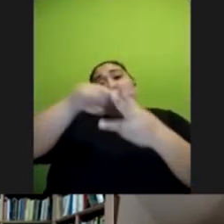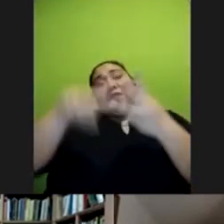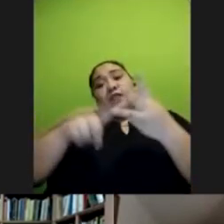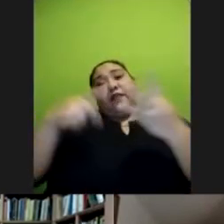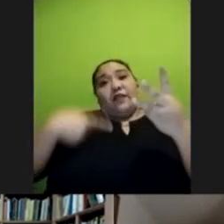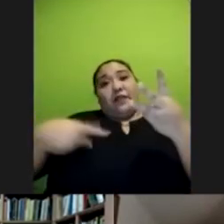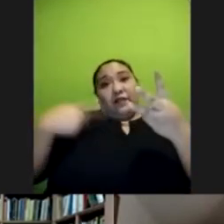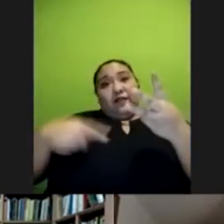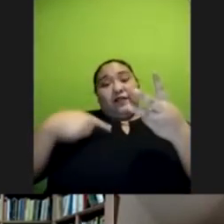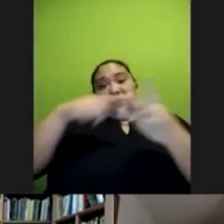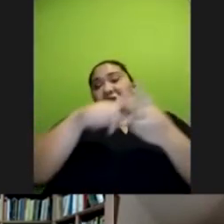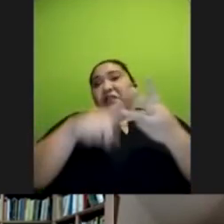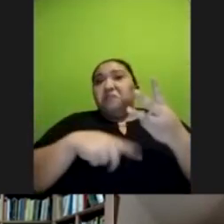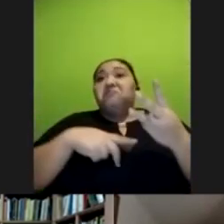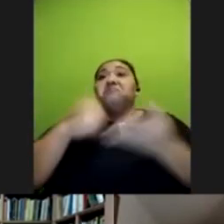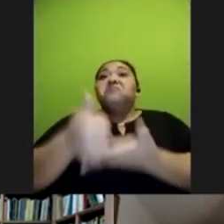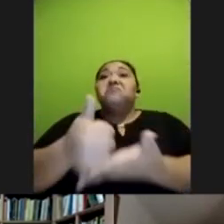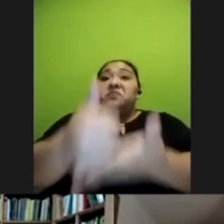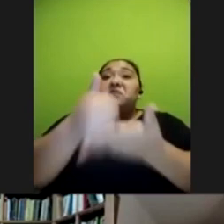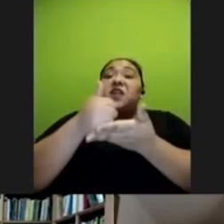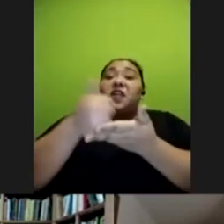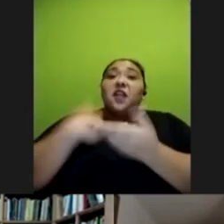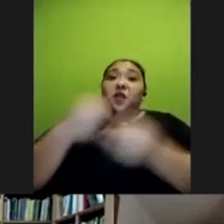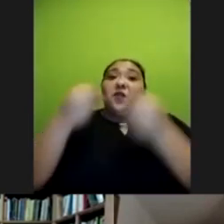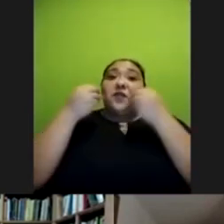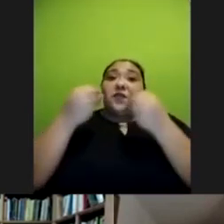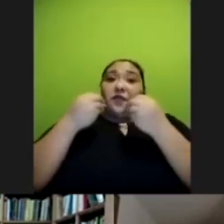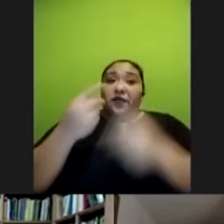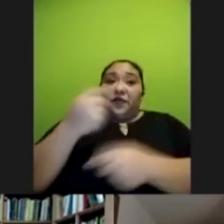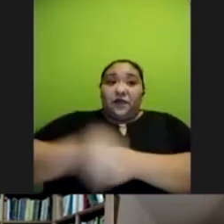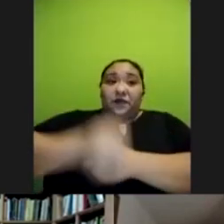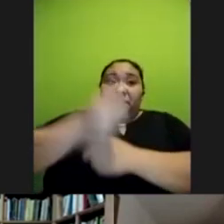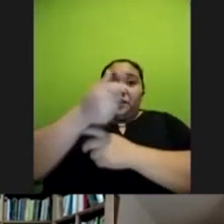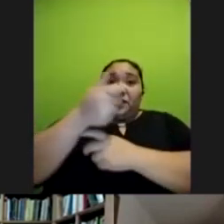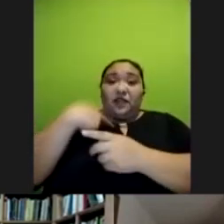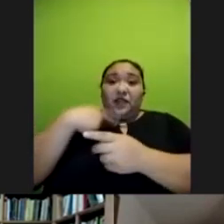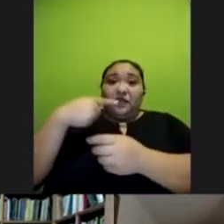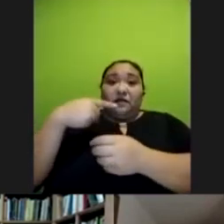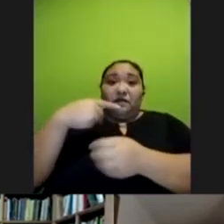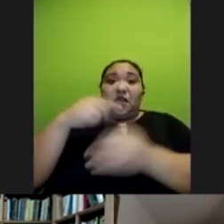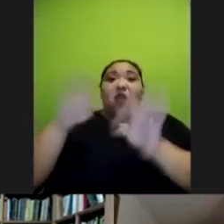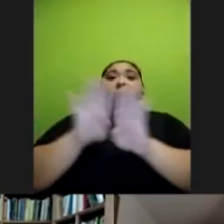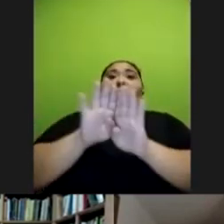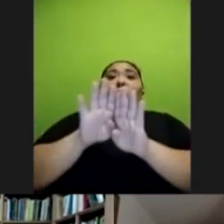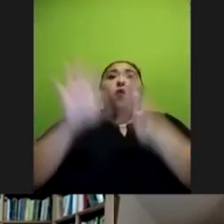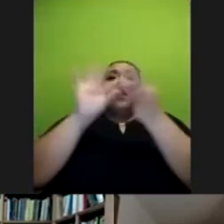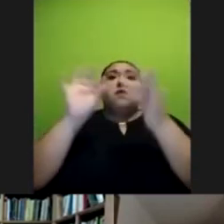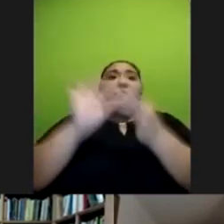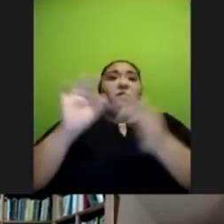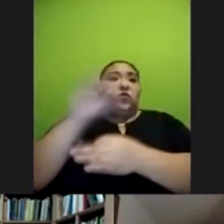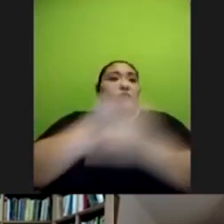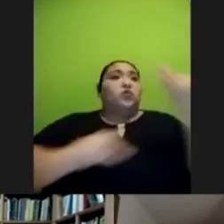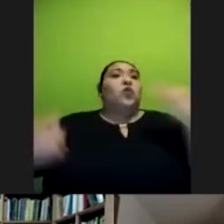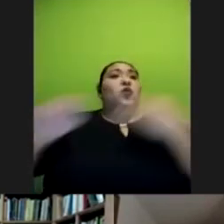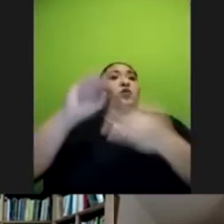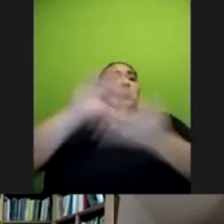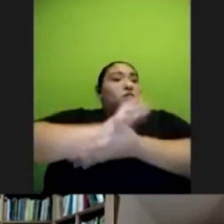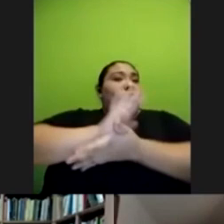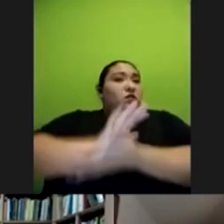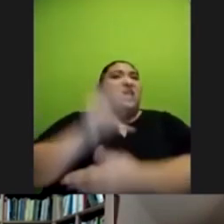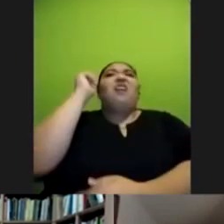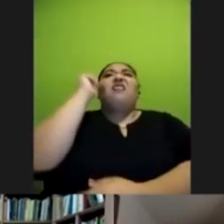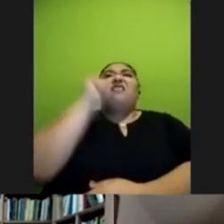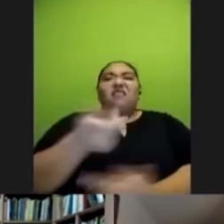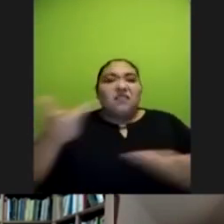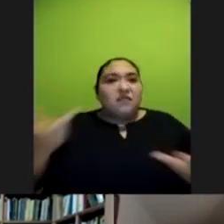nos han ayudado a hacer un primer planteamiento de qué estamos hablando cuando hablamos de discriminación en estos momentos.